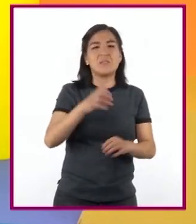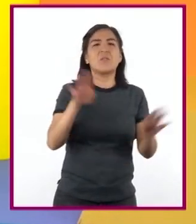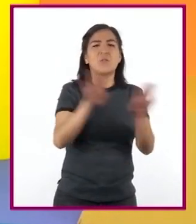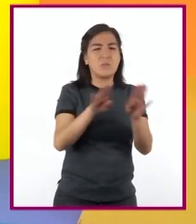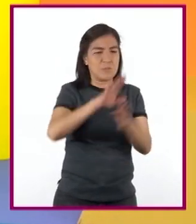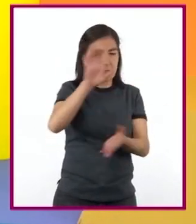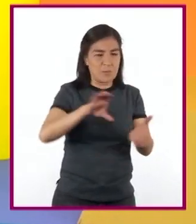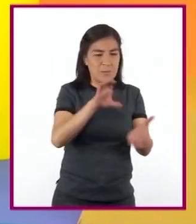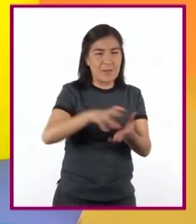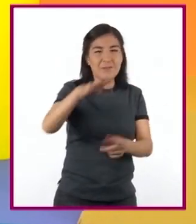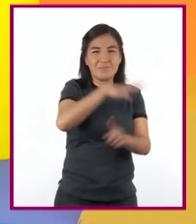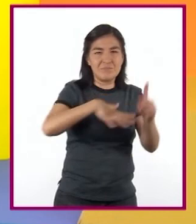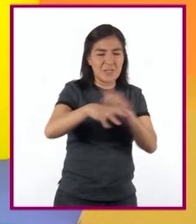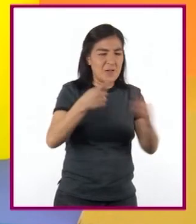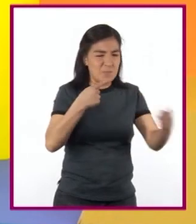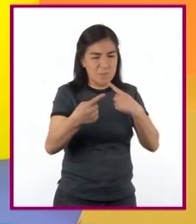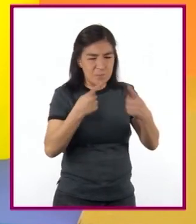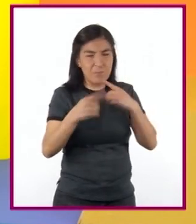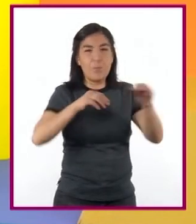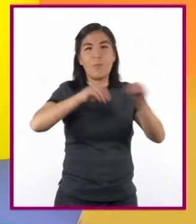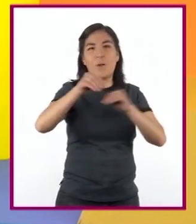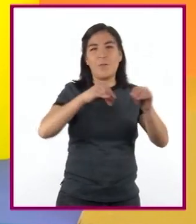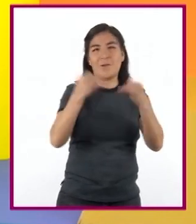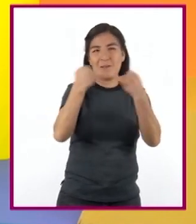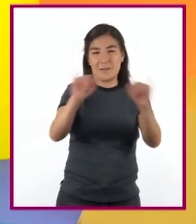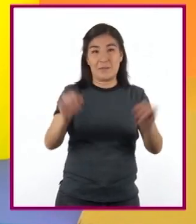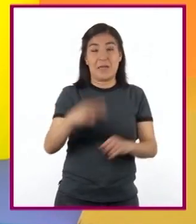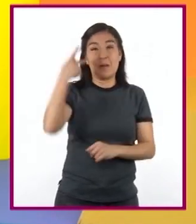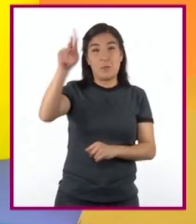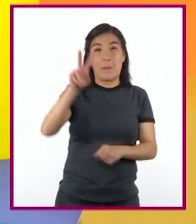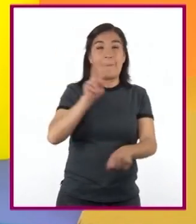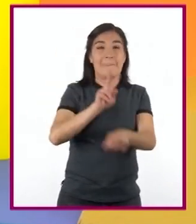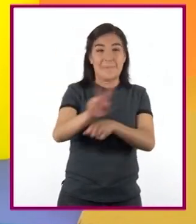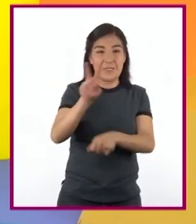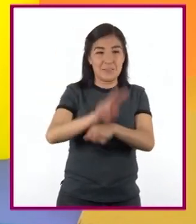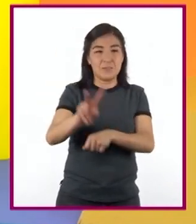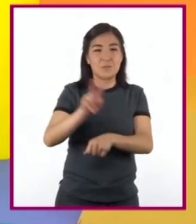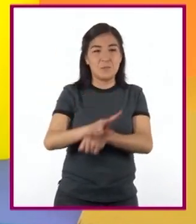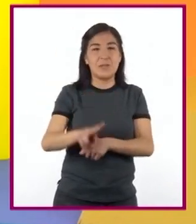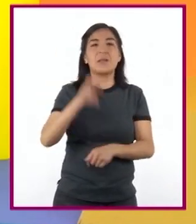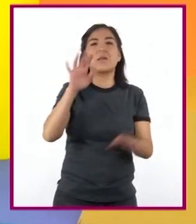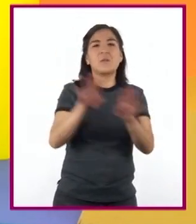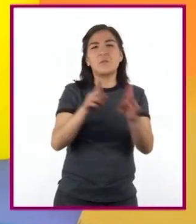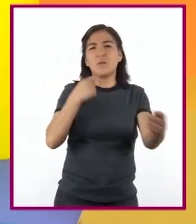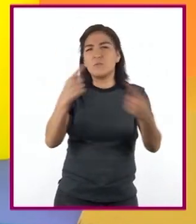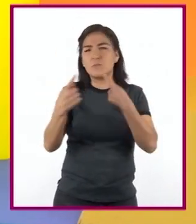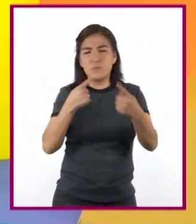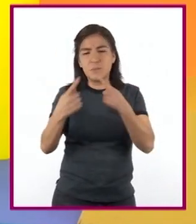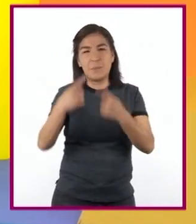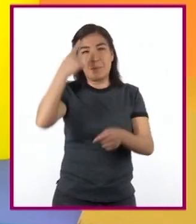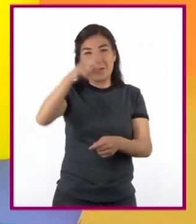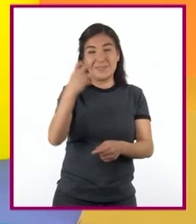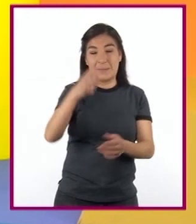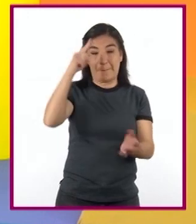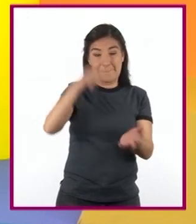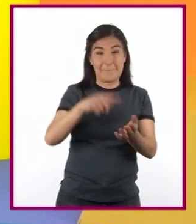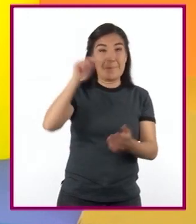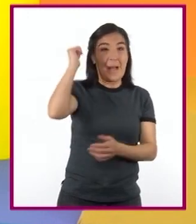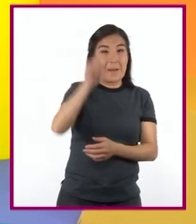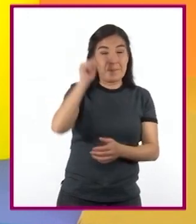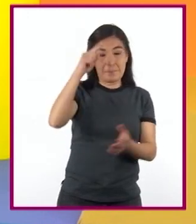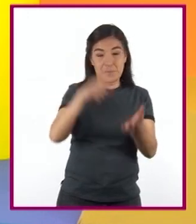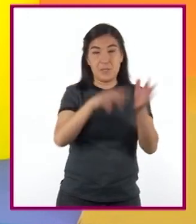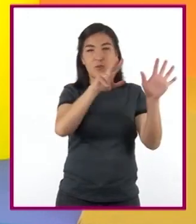movimientos de independencia. En Venezuela, Vicente Emparan se levantó en armas en abril de